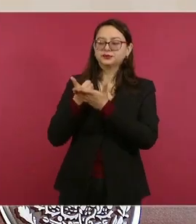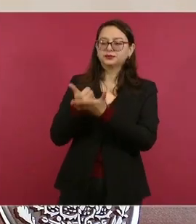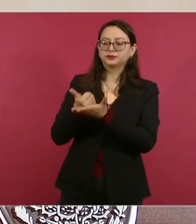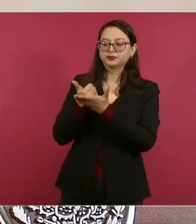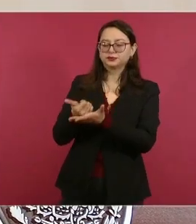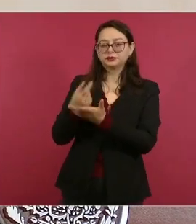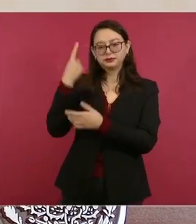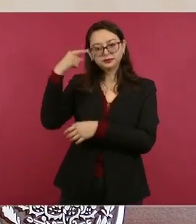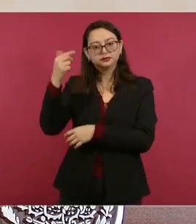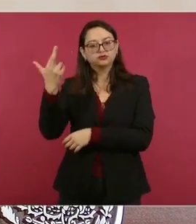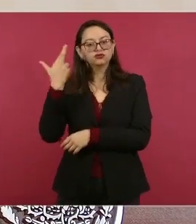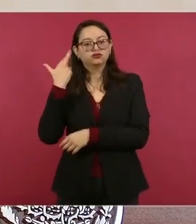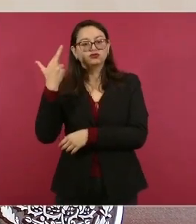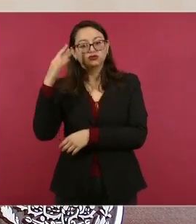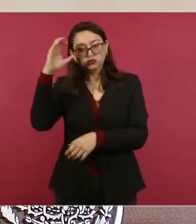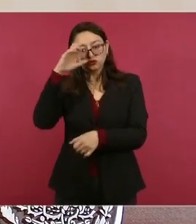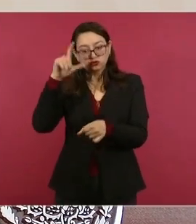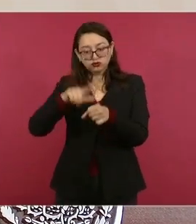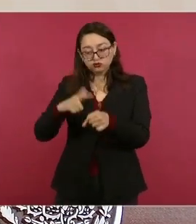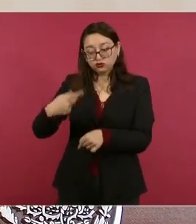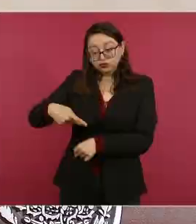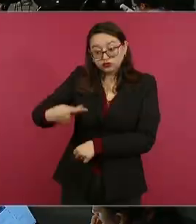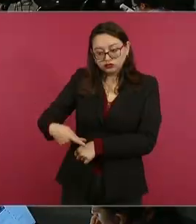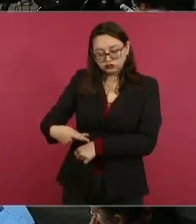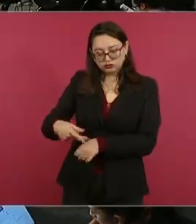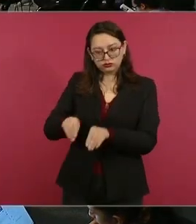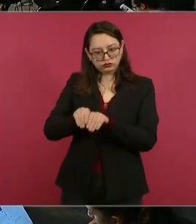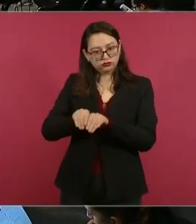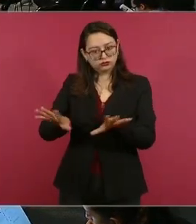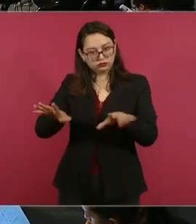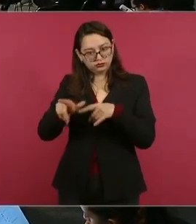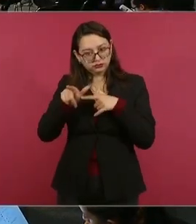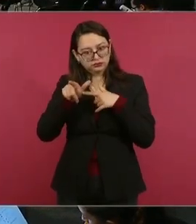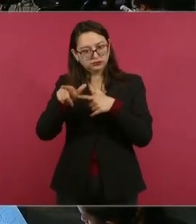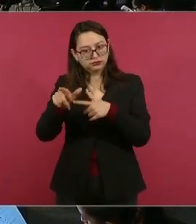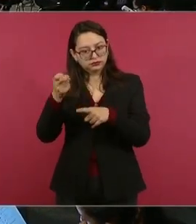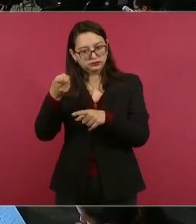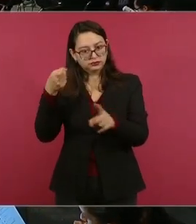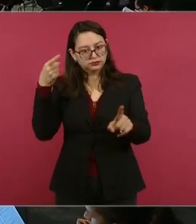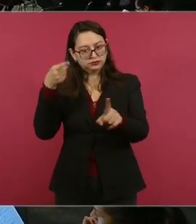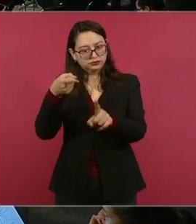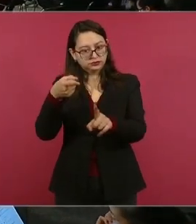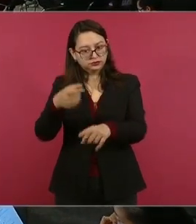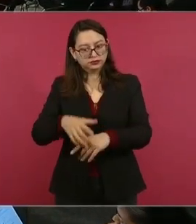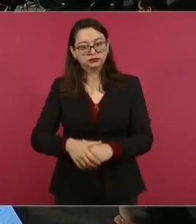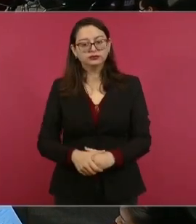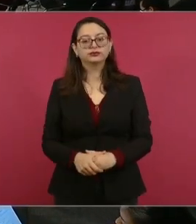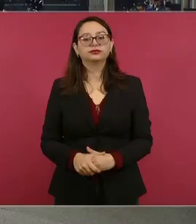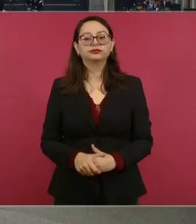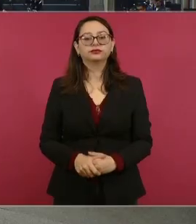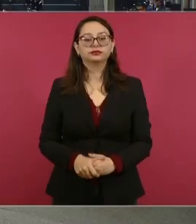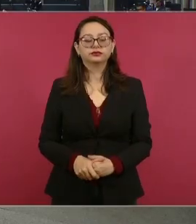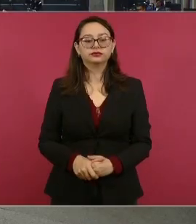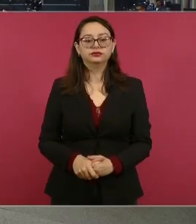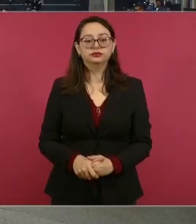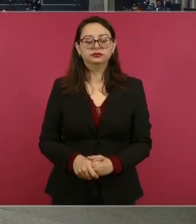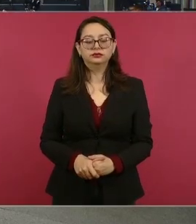radio cultural, que ese es el propósito para Tlaxcala. Muchas gracias. Sí.